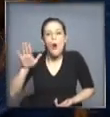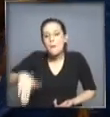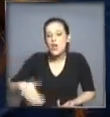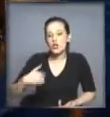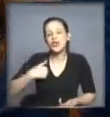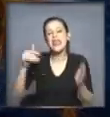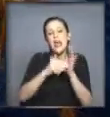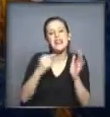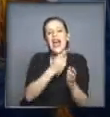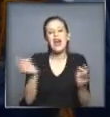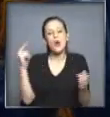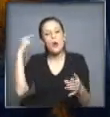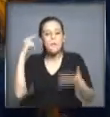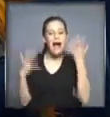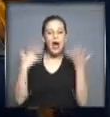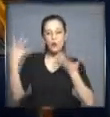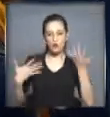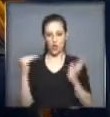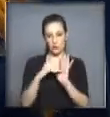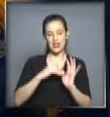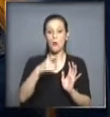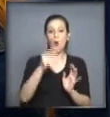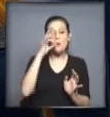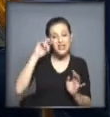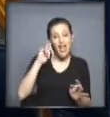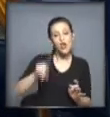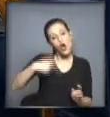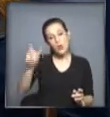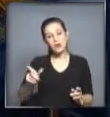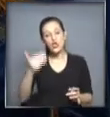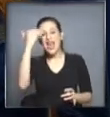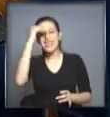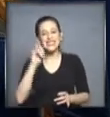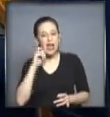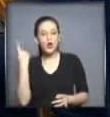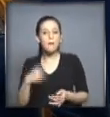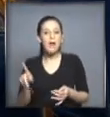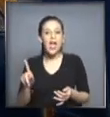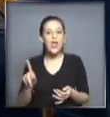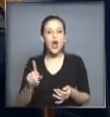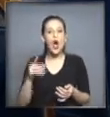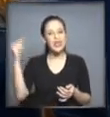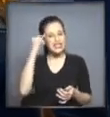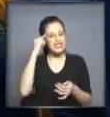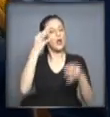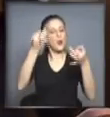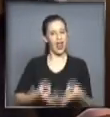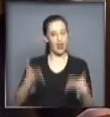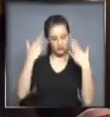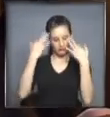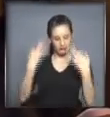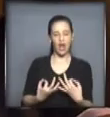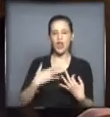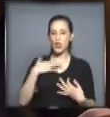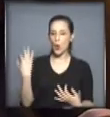la madurez de cada uno. Uh-huh. Podés tener vos 20 años y la otra persona 15, pero tener el cerebro bien puesto para tomarlo en